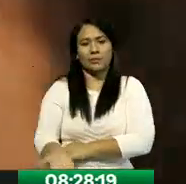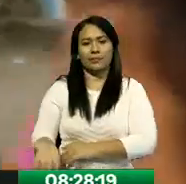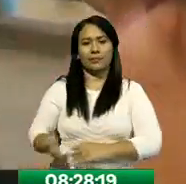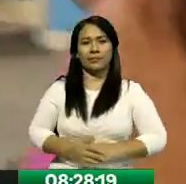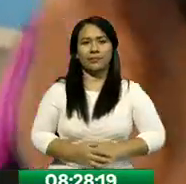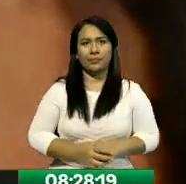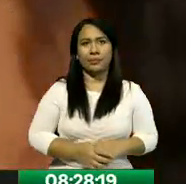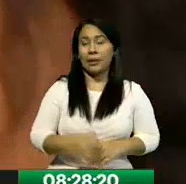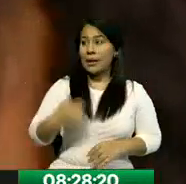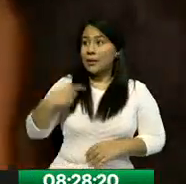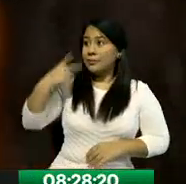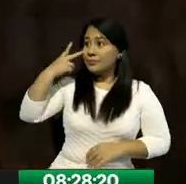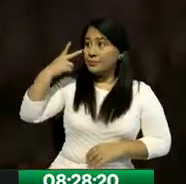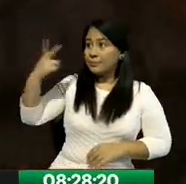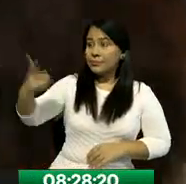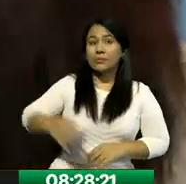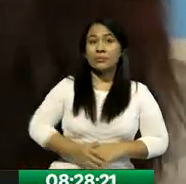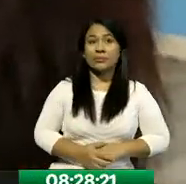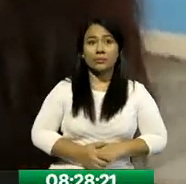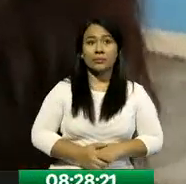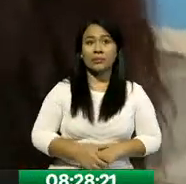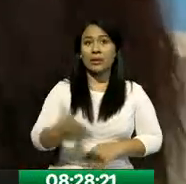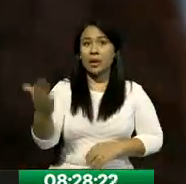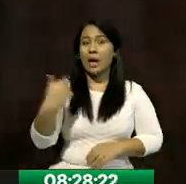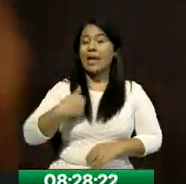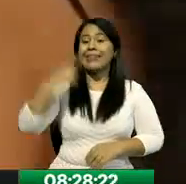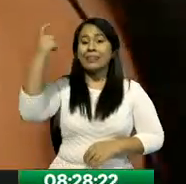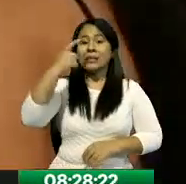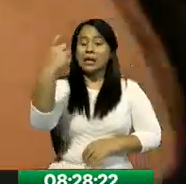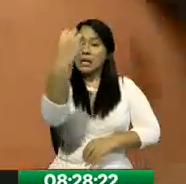está, ve. A ver, vecina, ¿qué necesitamos nosotros?